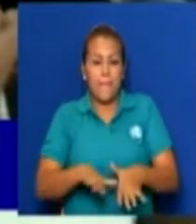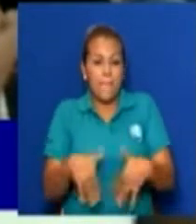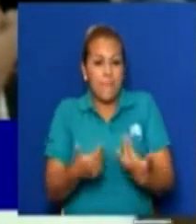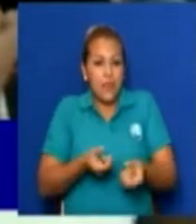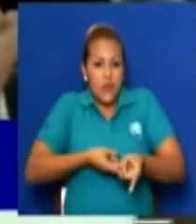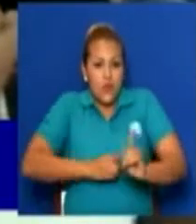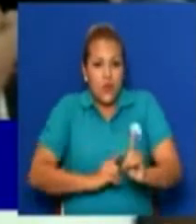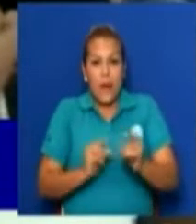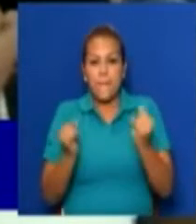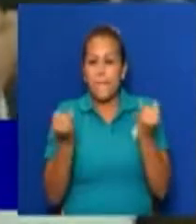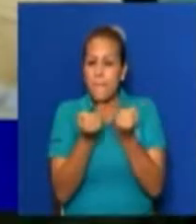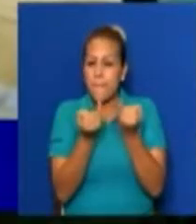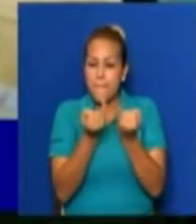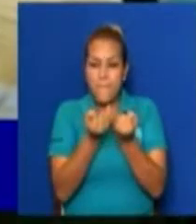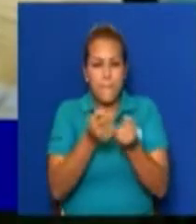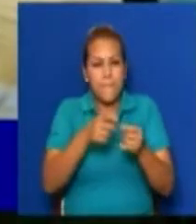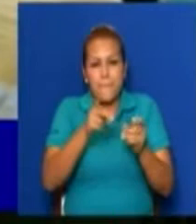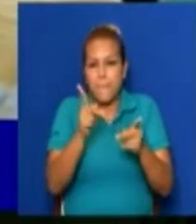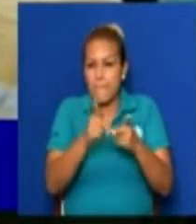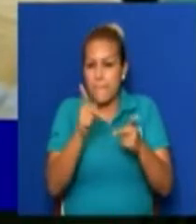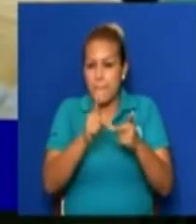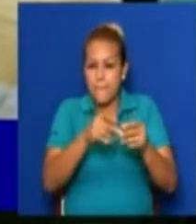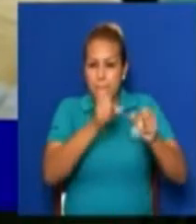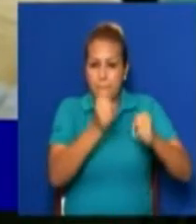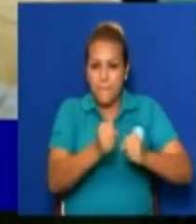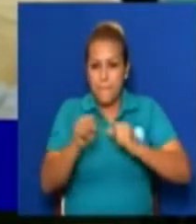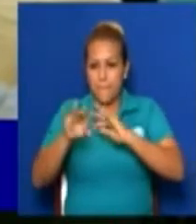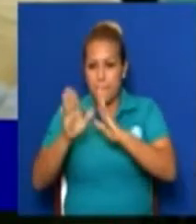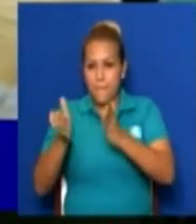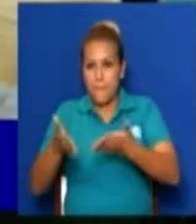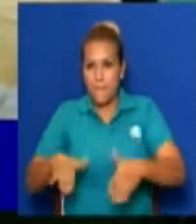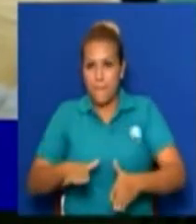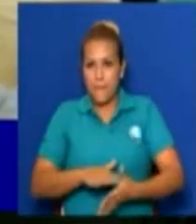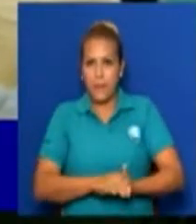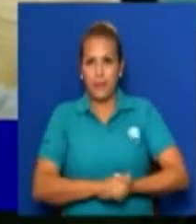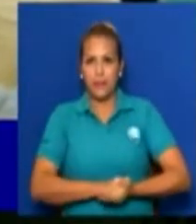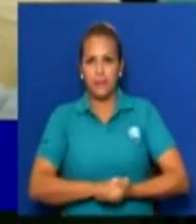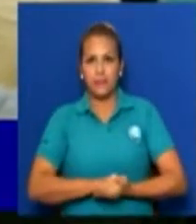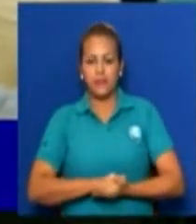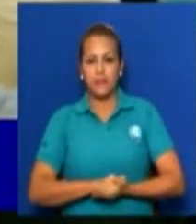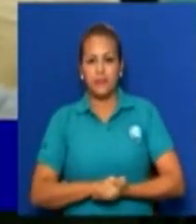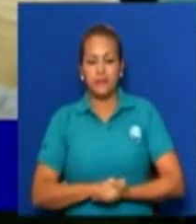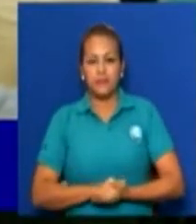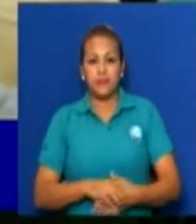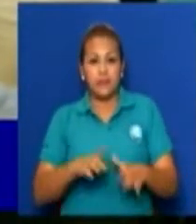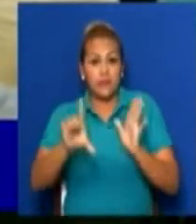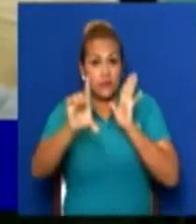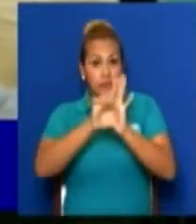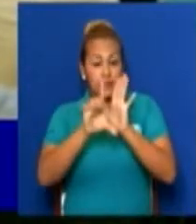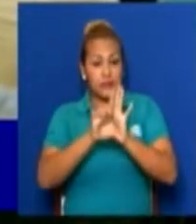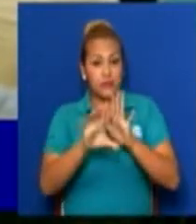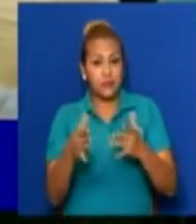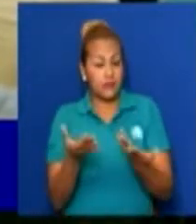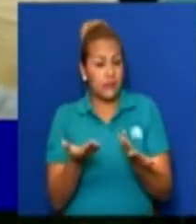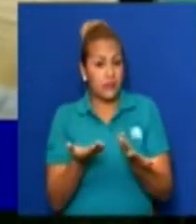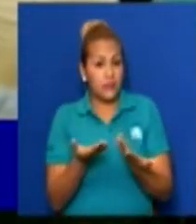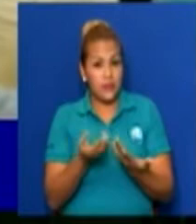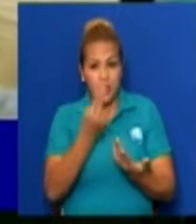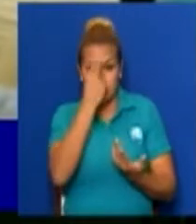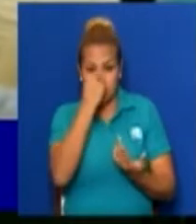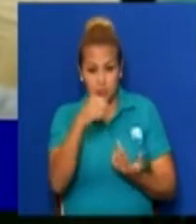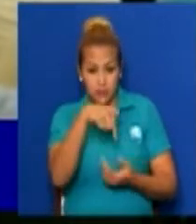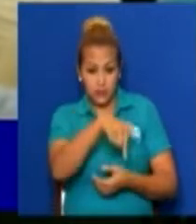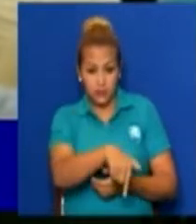perfecta entre los hombres y las mujeres. La Ley Suprema establece en